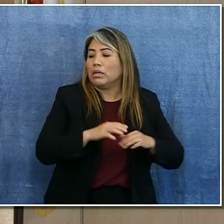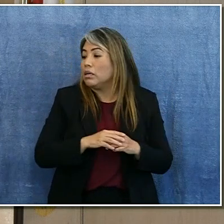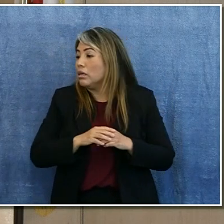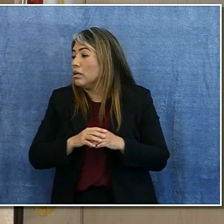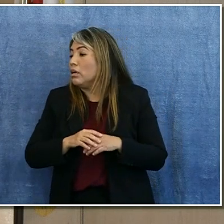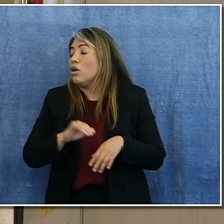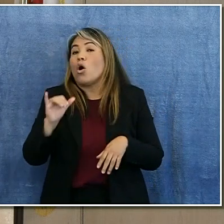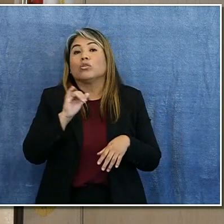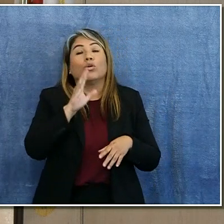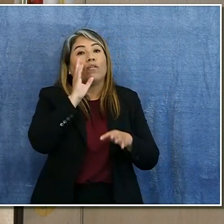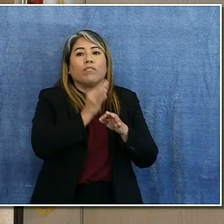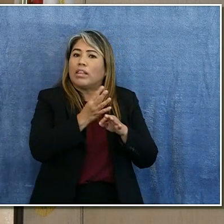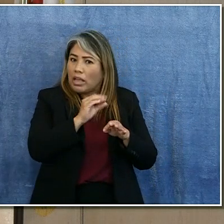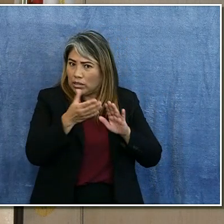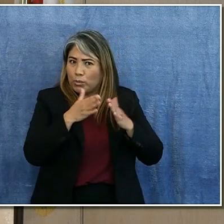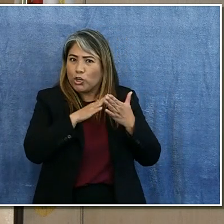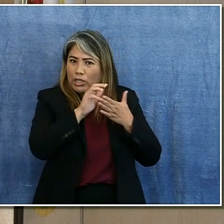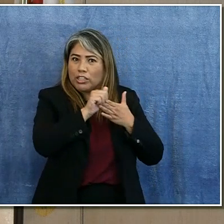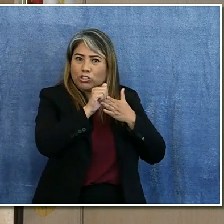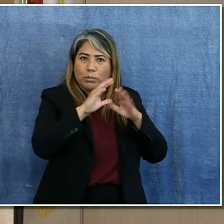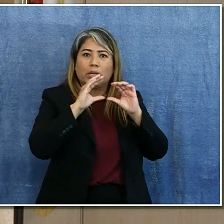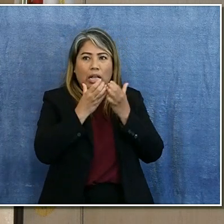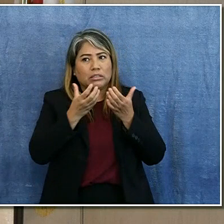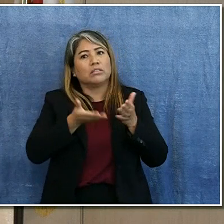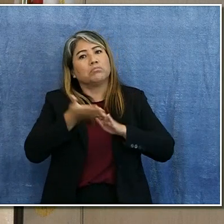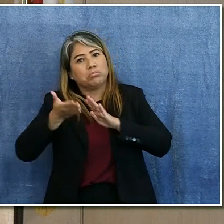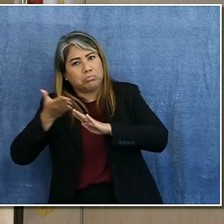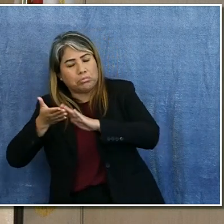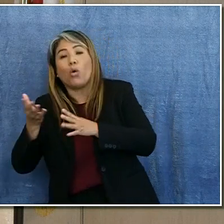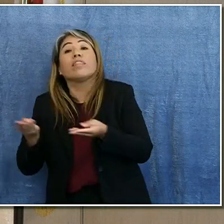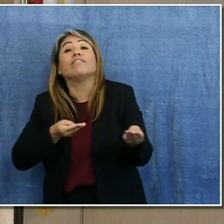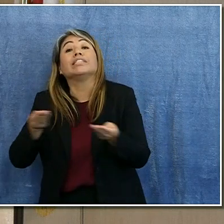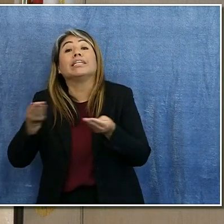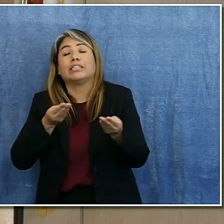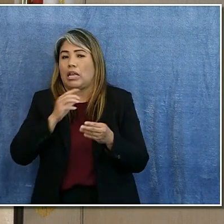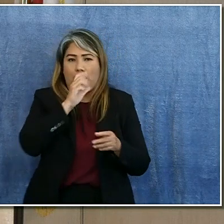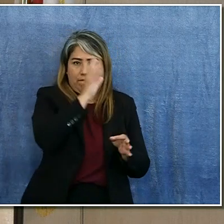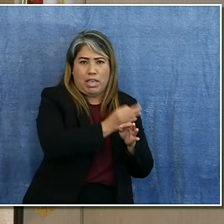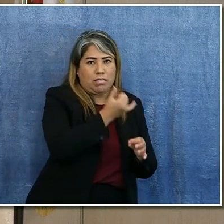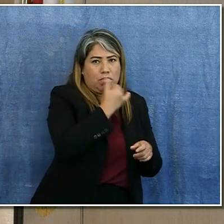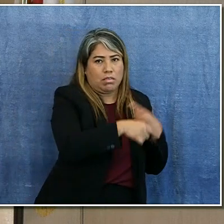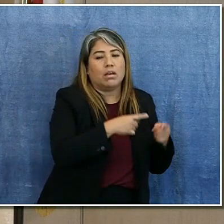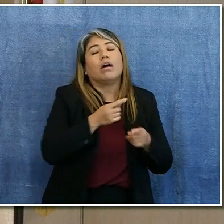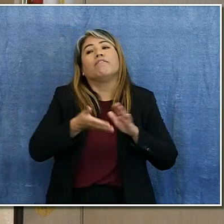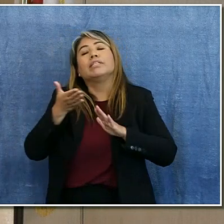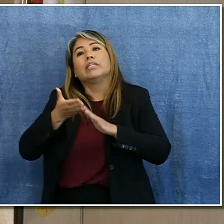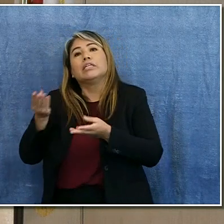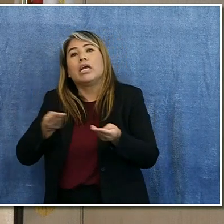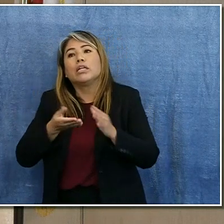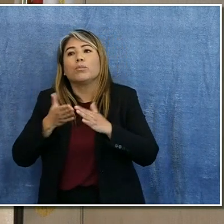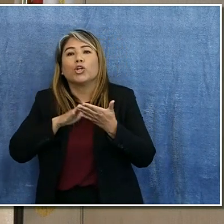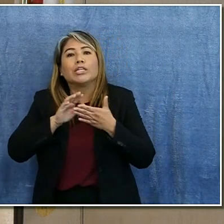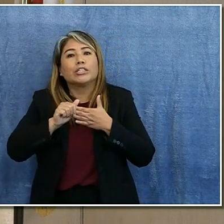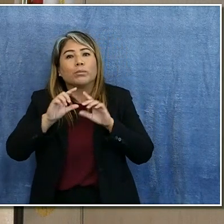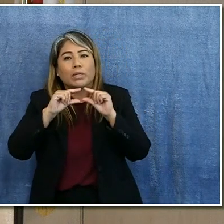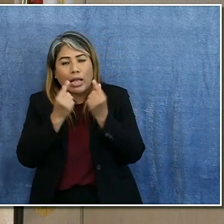facilitating community leadership classes, conducting monthly meetings to provide resources and keep the community informed.